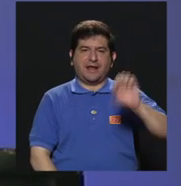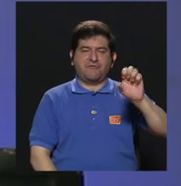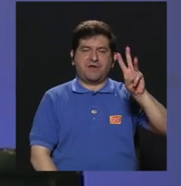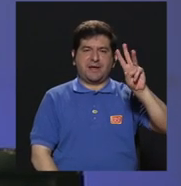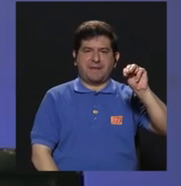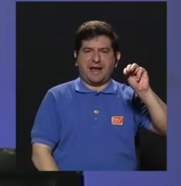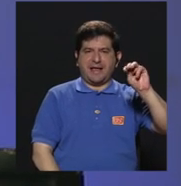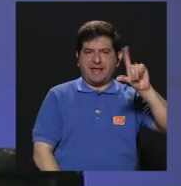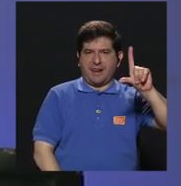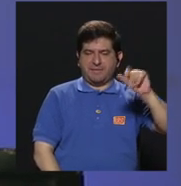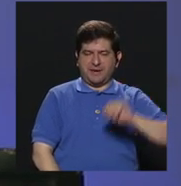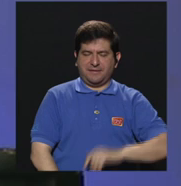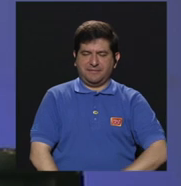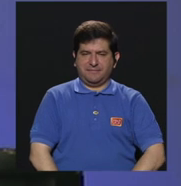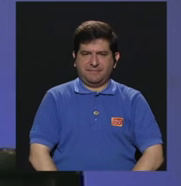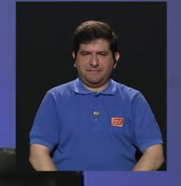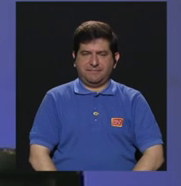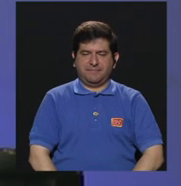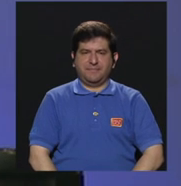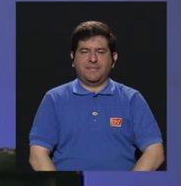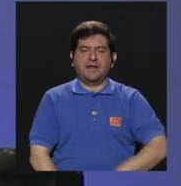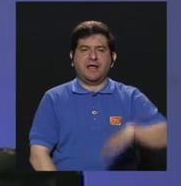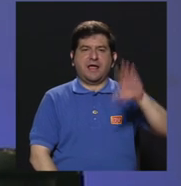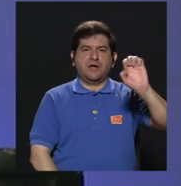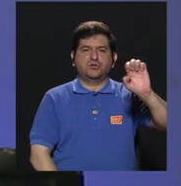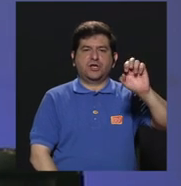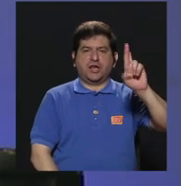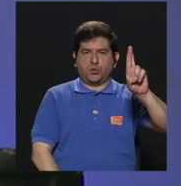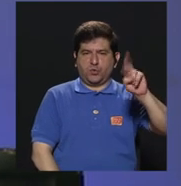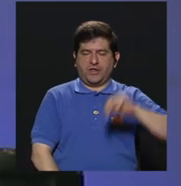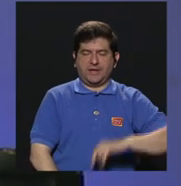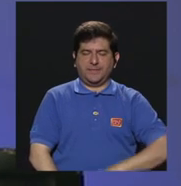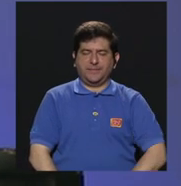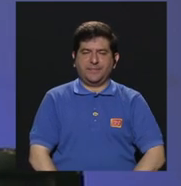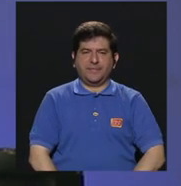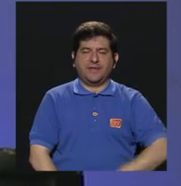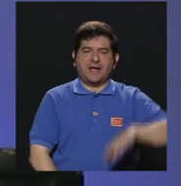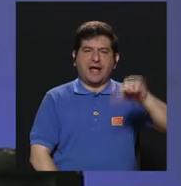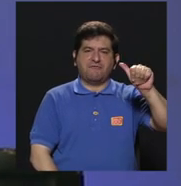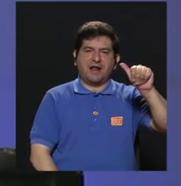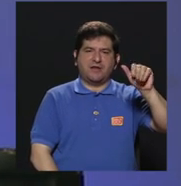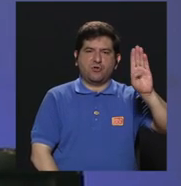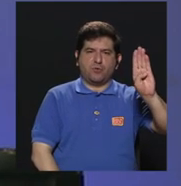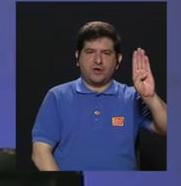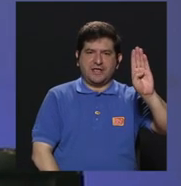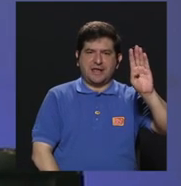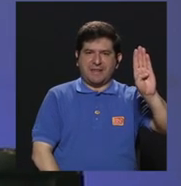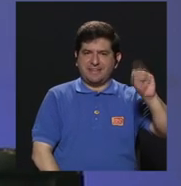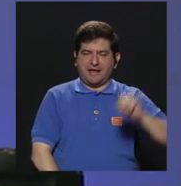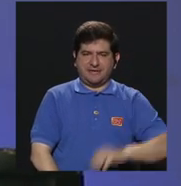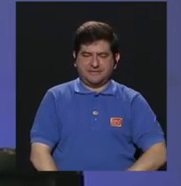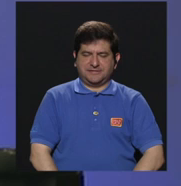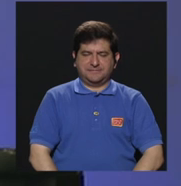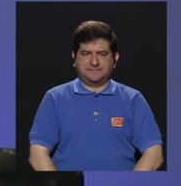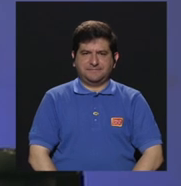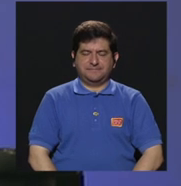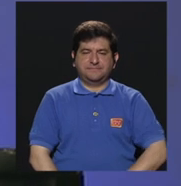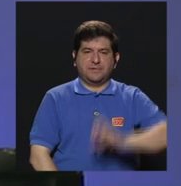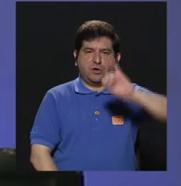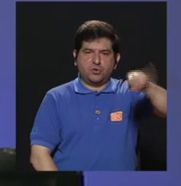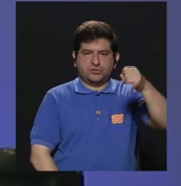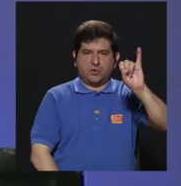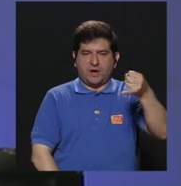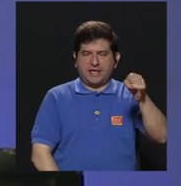Macaya Laman, Eugenie Rudín, Abelardo Bonilla Valdares, José